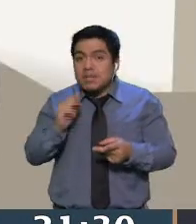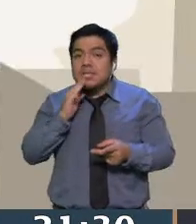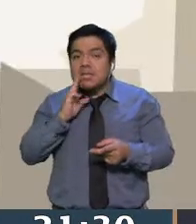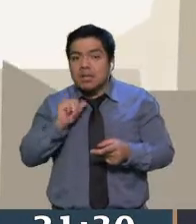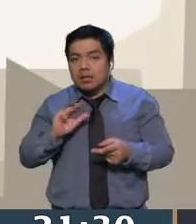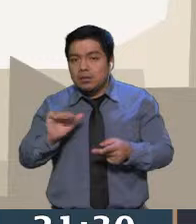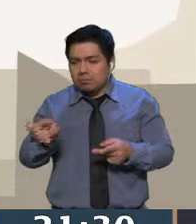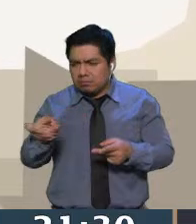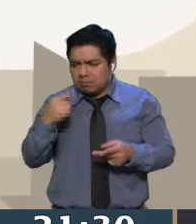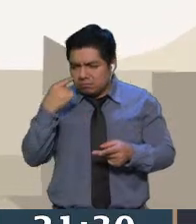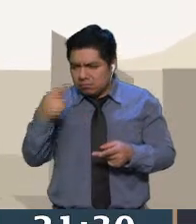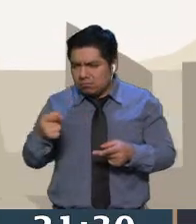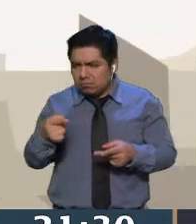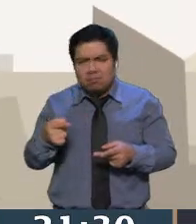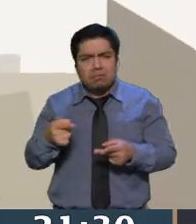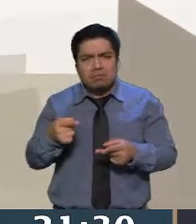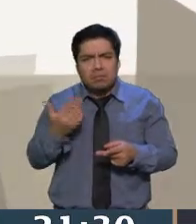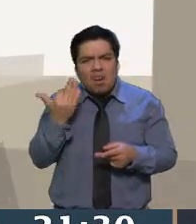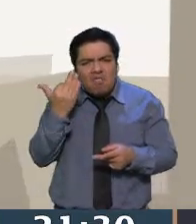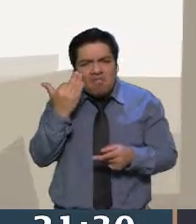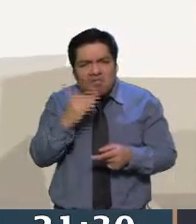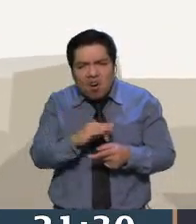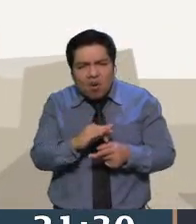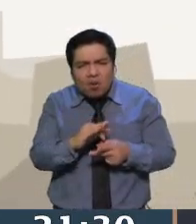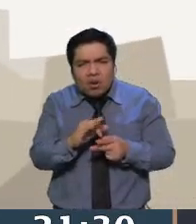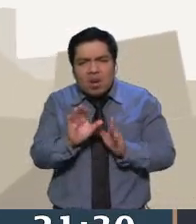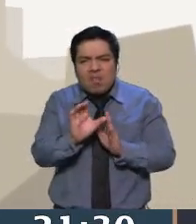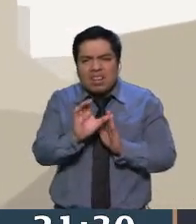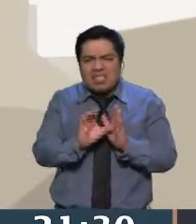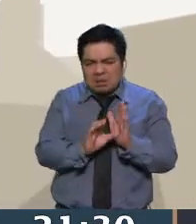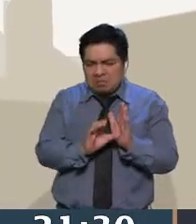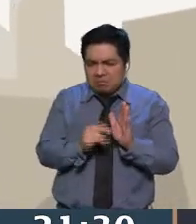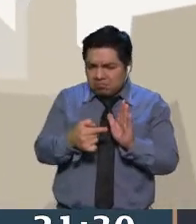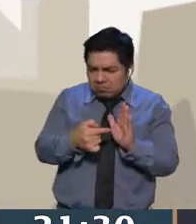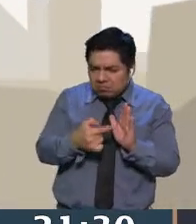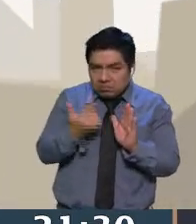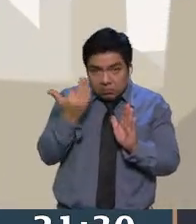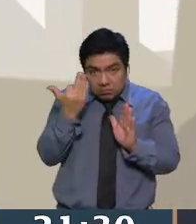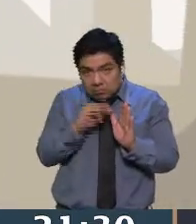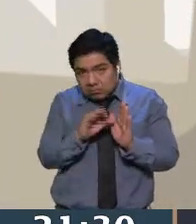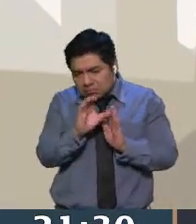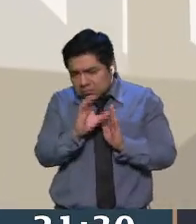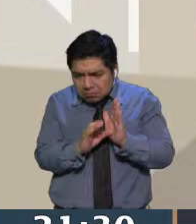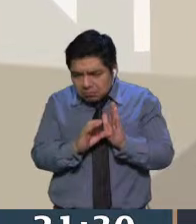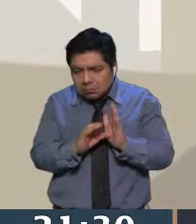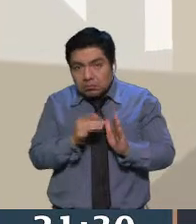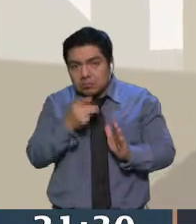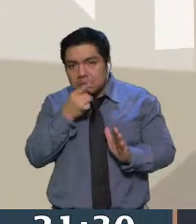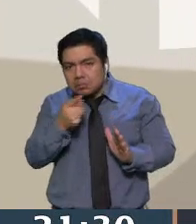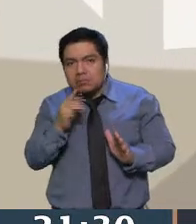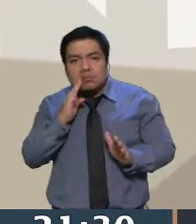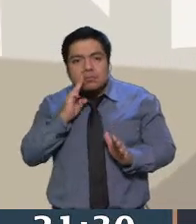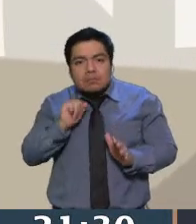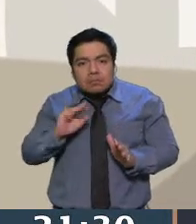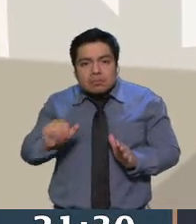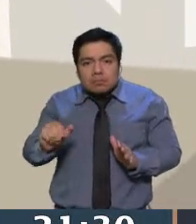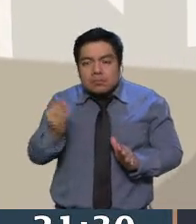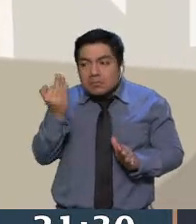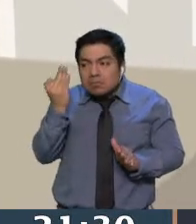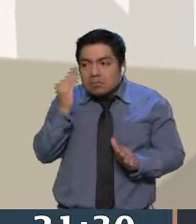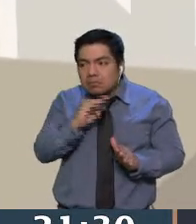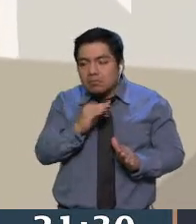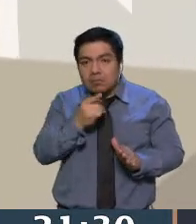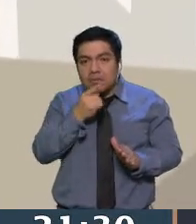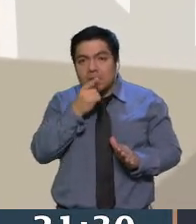mensajería, una falsa constitución que, según los que promueven esta noticia falsa, va a abolir